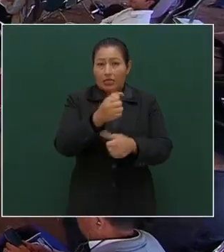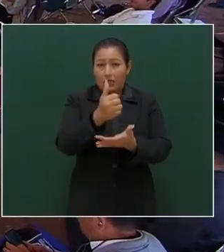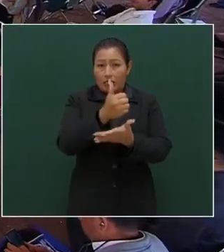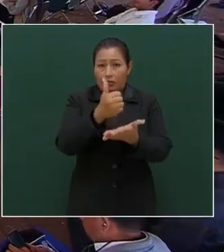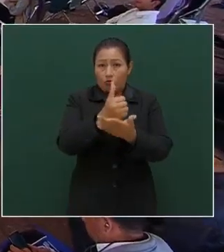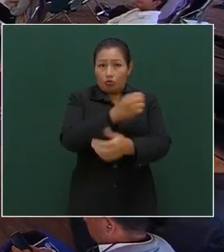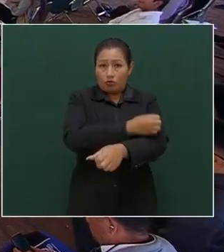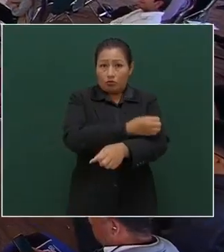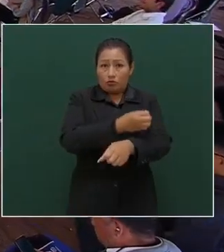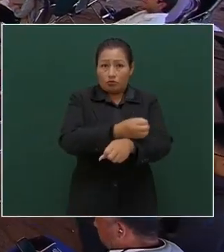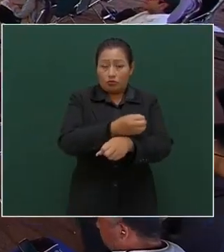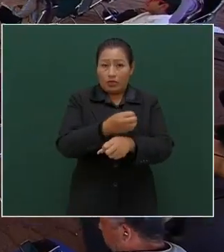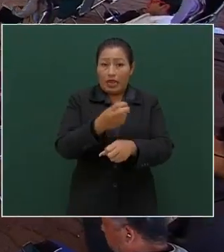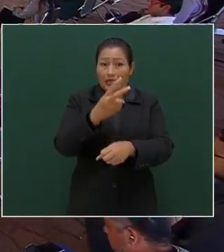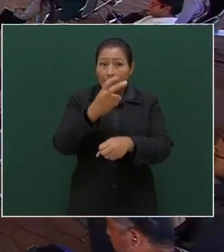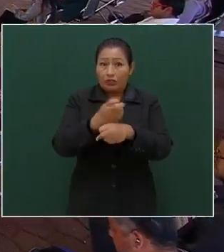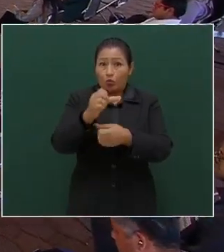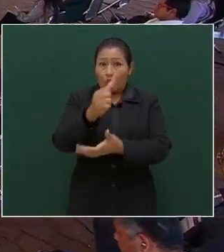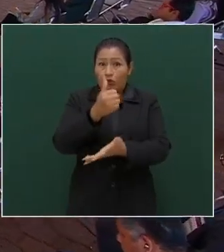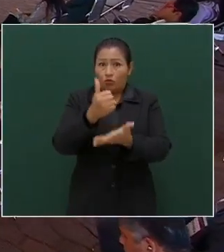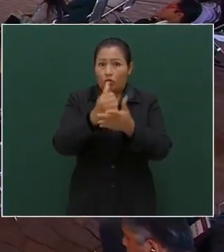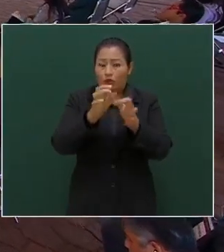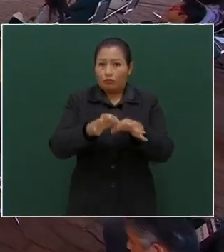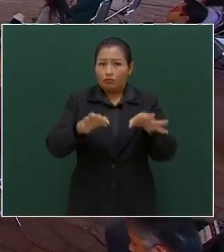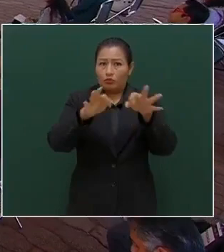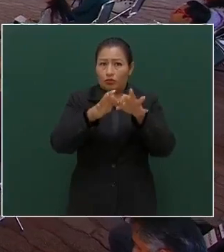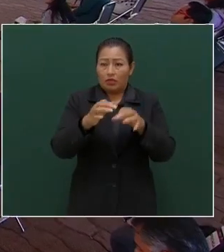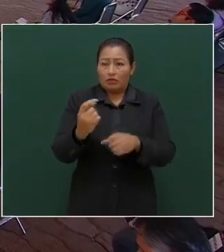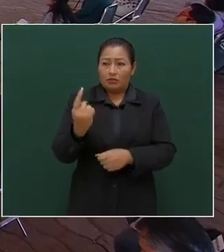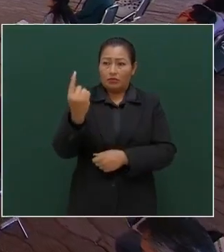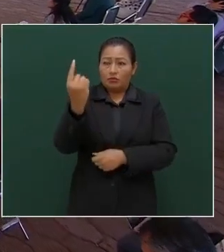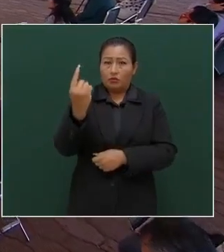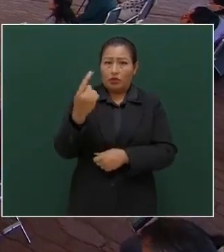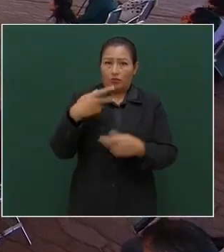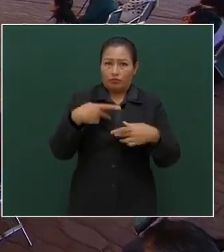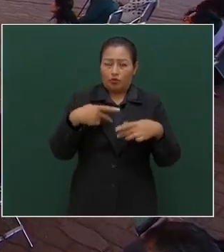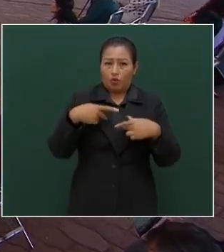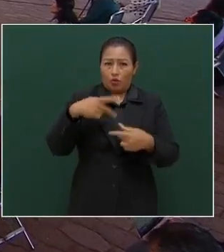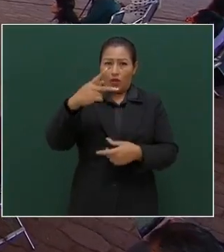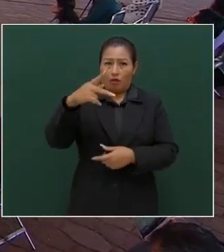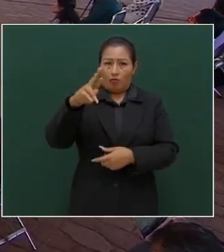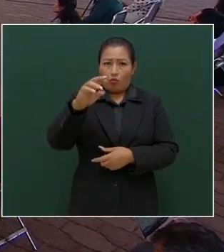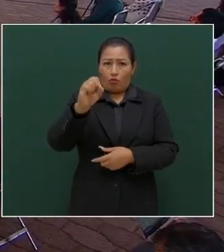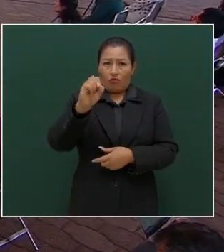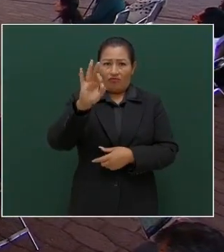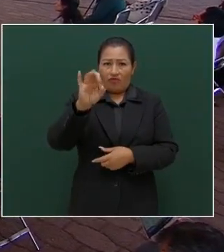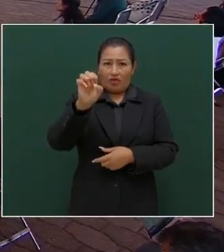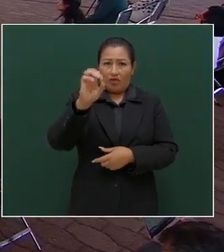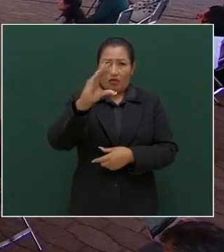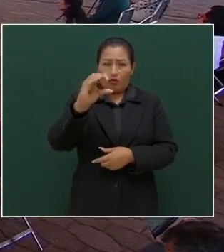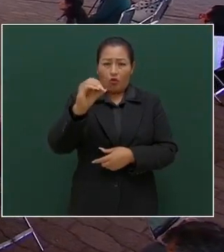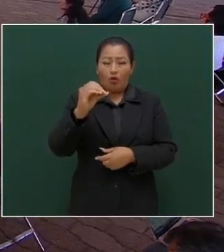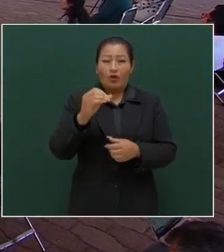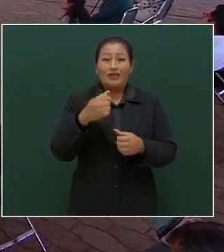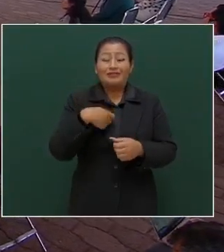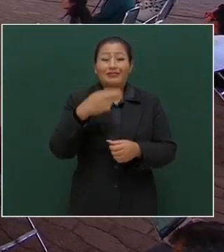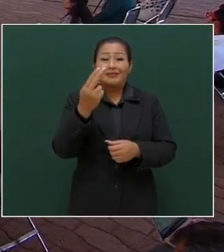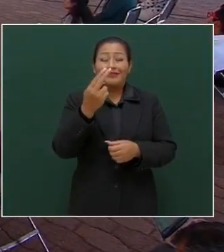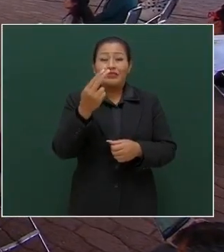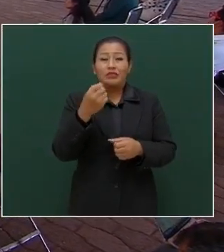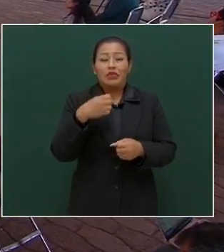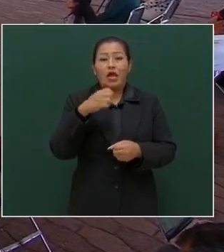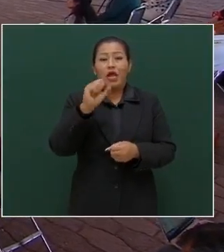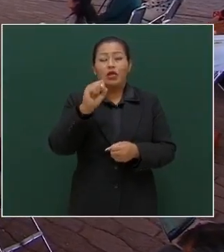segunda ciudad más importante de Sonora, y aprovechando que está aquí el titular de la Profeco, me piden si es posible que se abra una